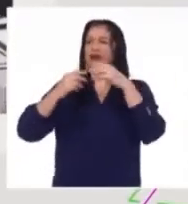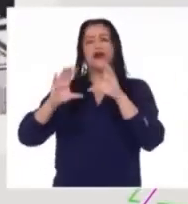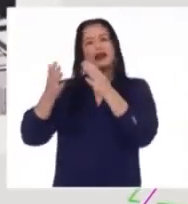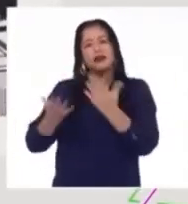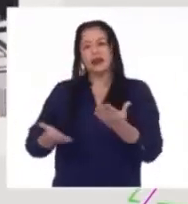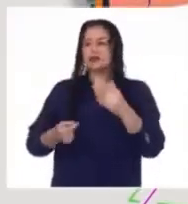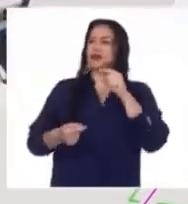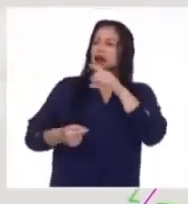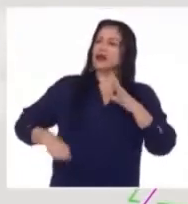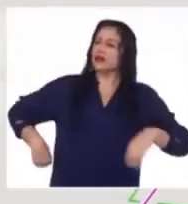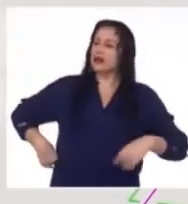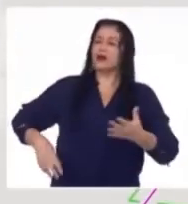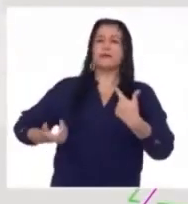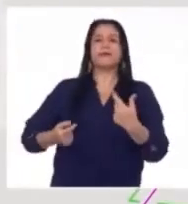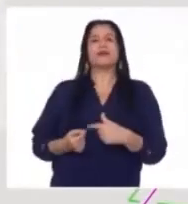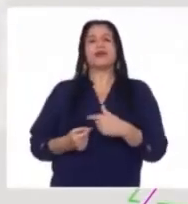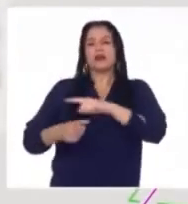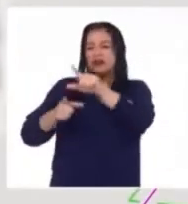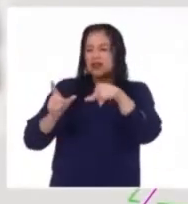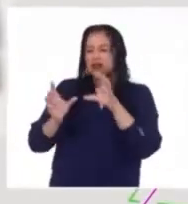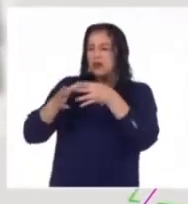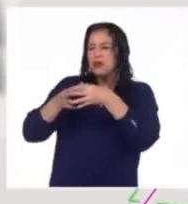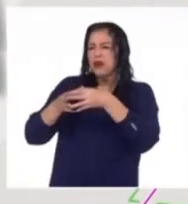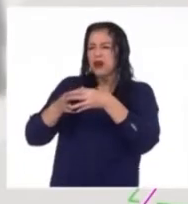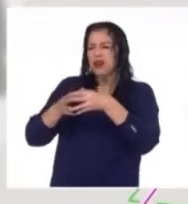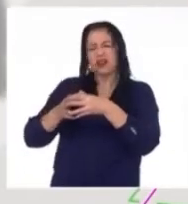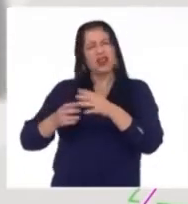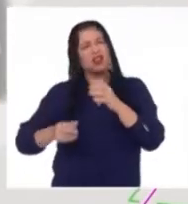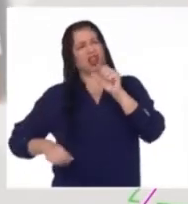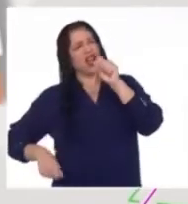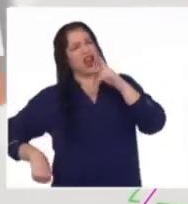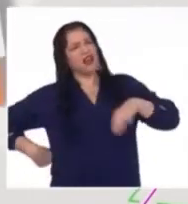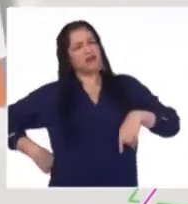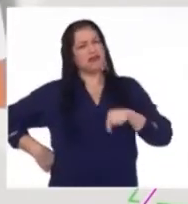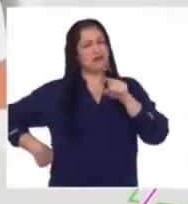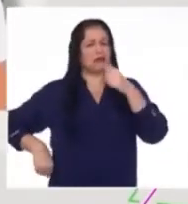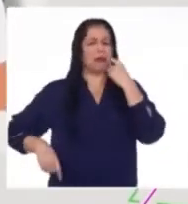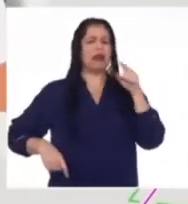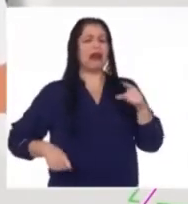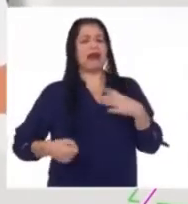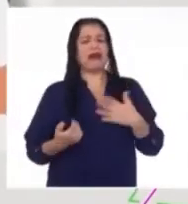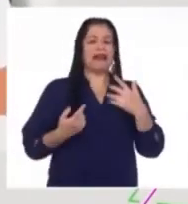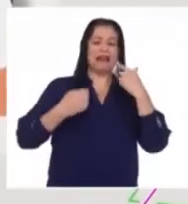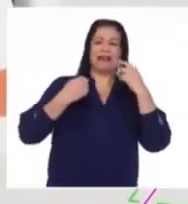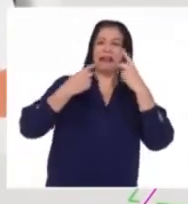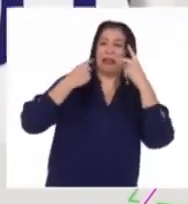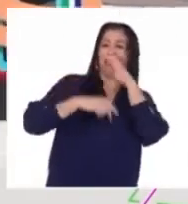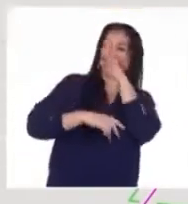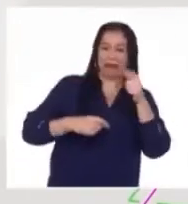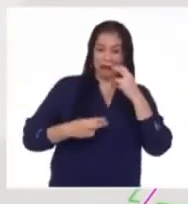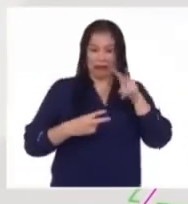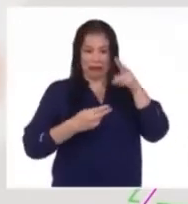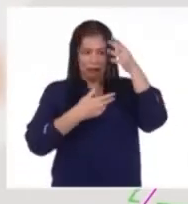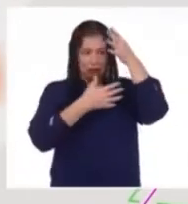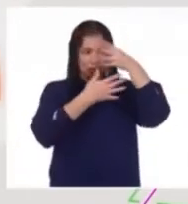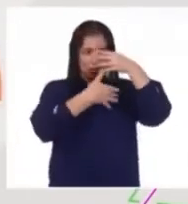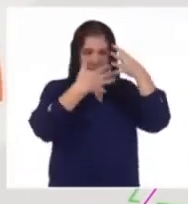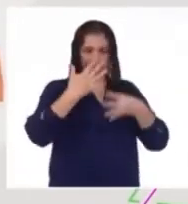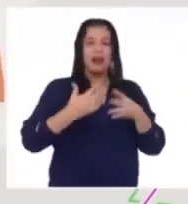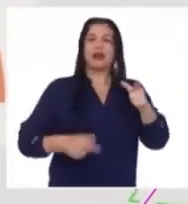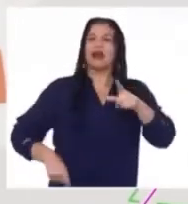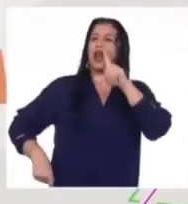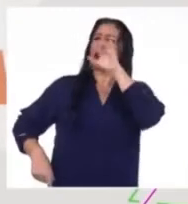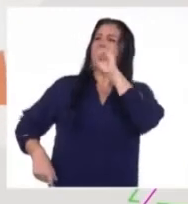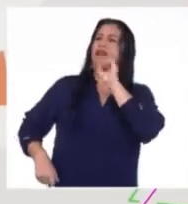indirectas junto a otros compañeros que se decían entre ellos: Alan, mira, ese chico es charapa, ¿ya lo viste? De pronto Luis